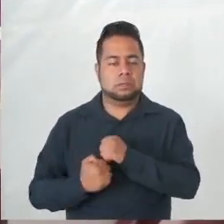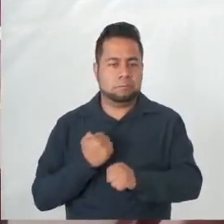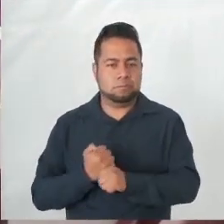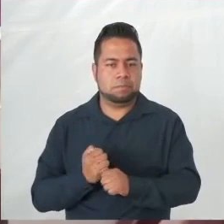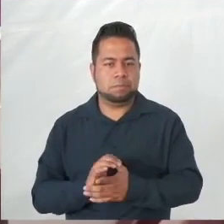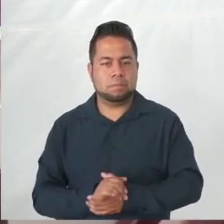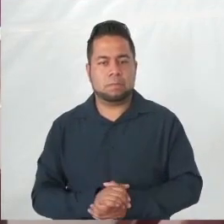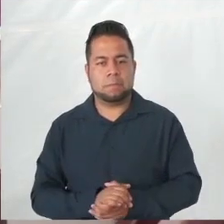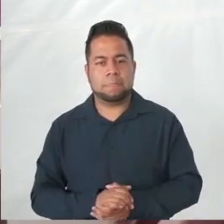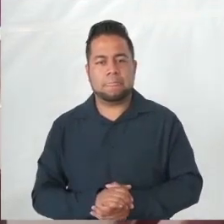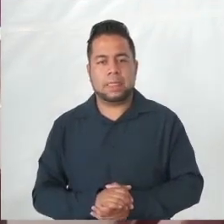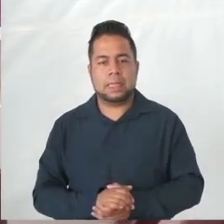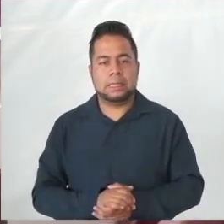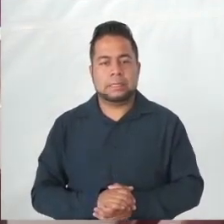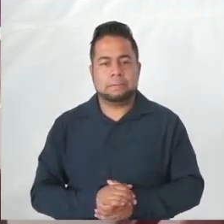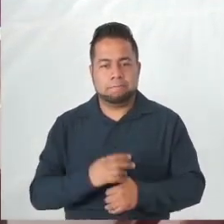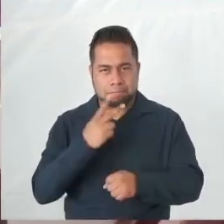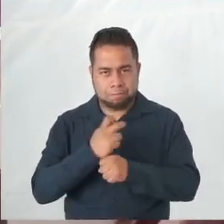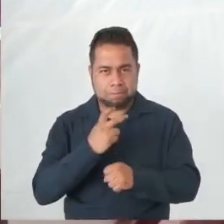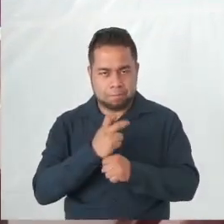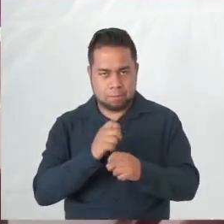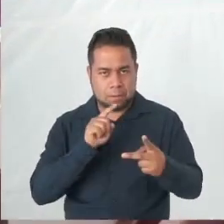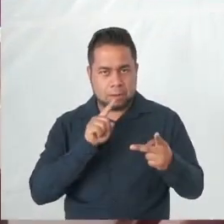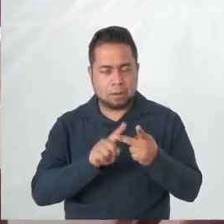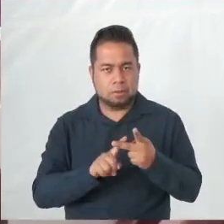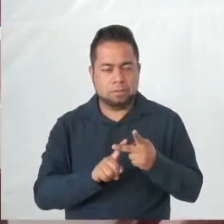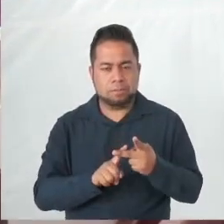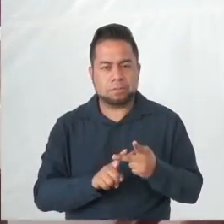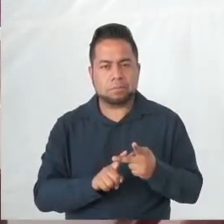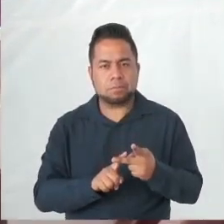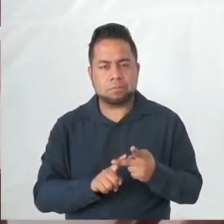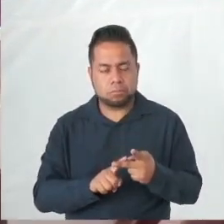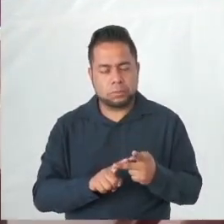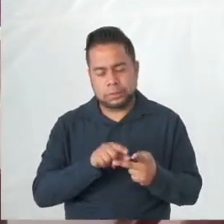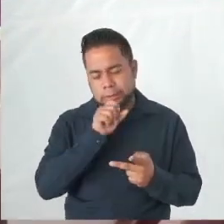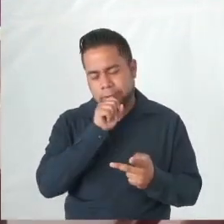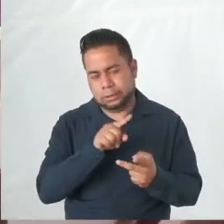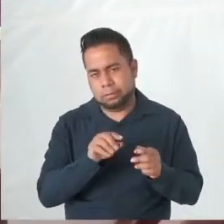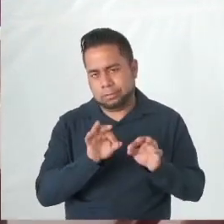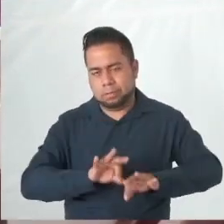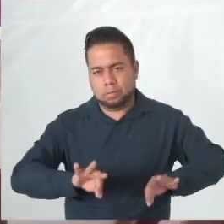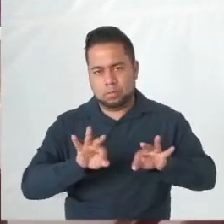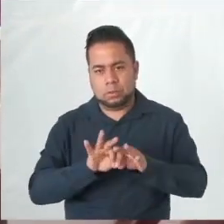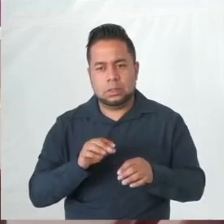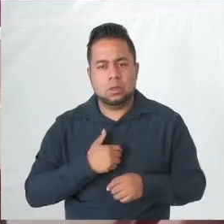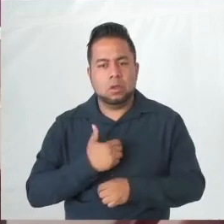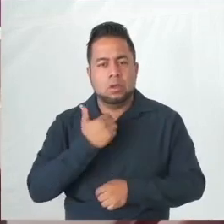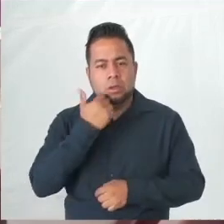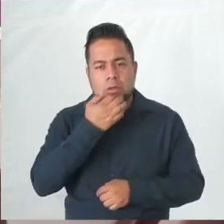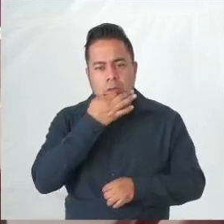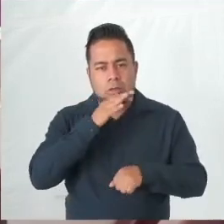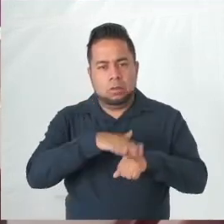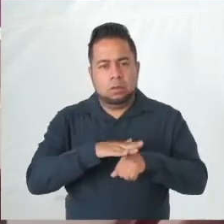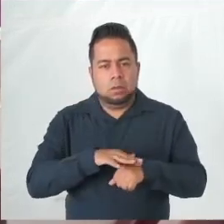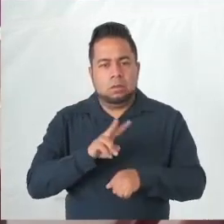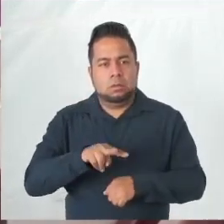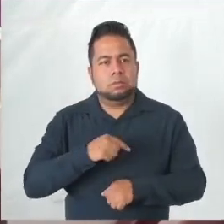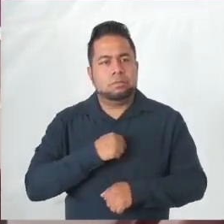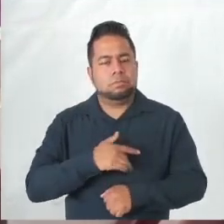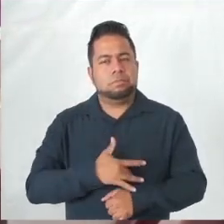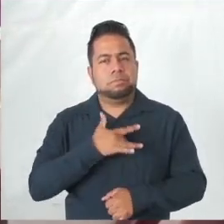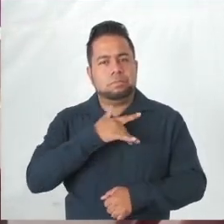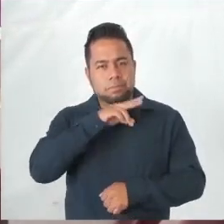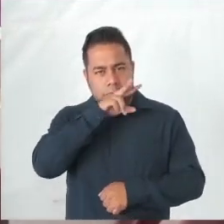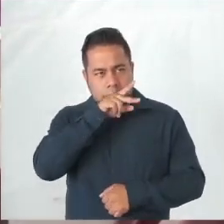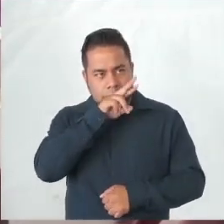año. En segundo término, y no menos importante, quiero manifestar la preocupación